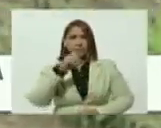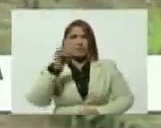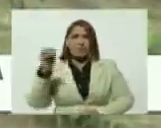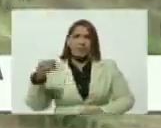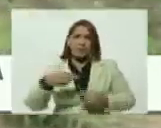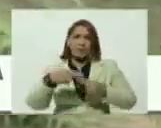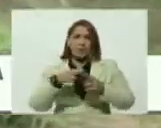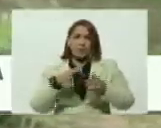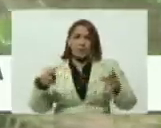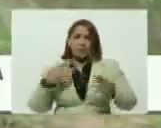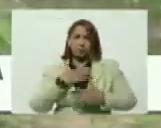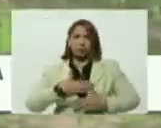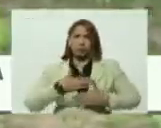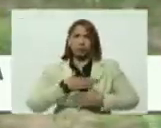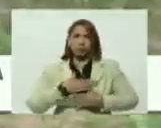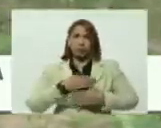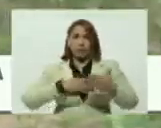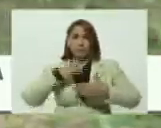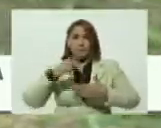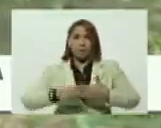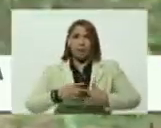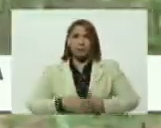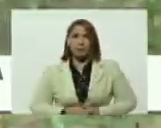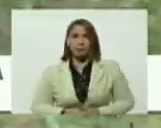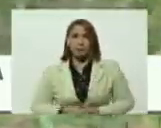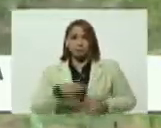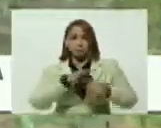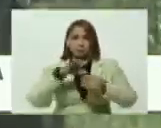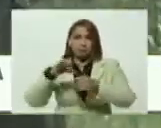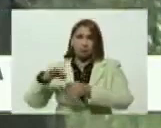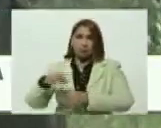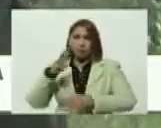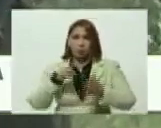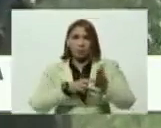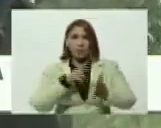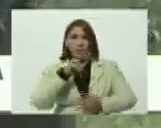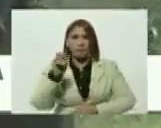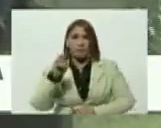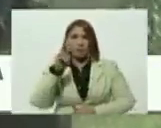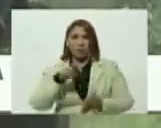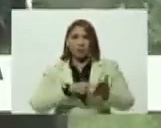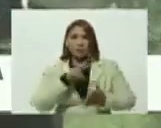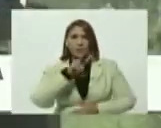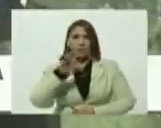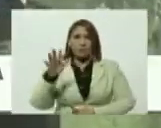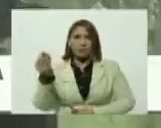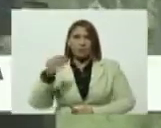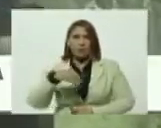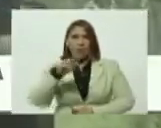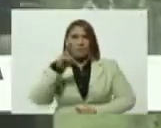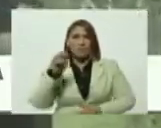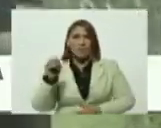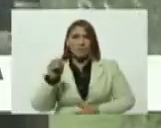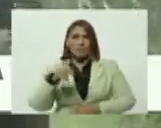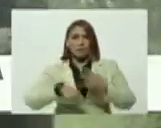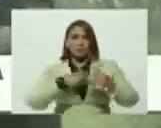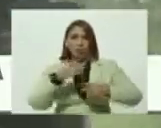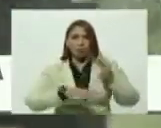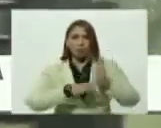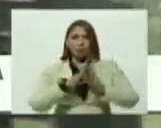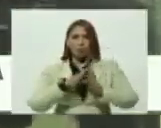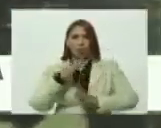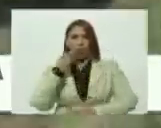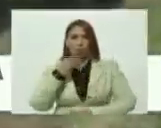donde se ven beneficiados a través de este plan excepcional de siembra 2020-2025, más de 20 productores jóvenes, con